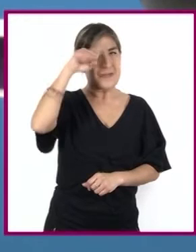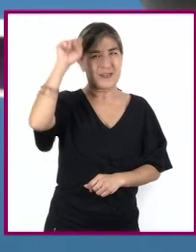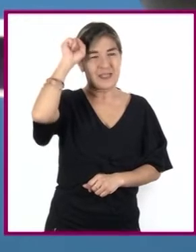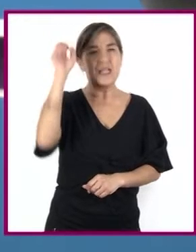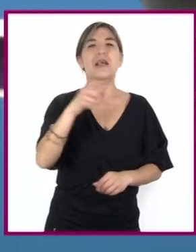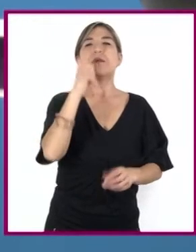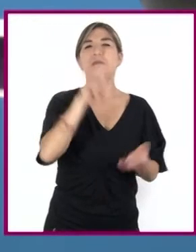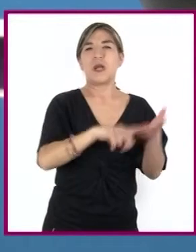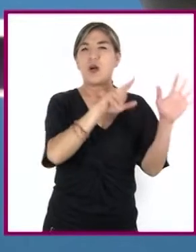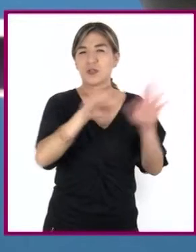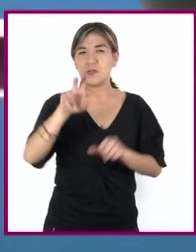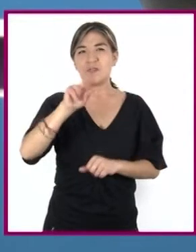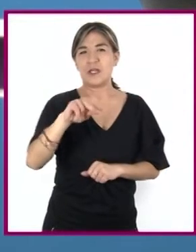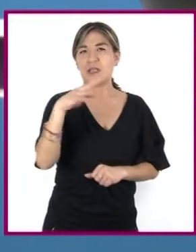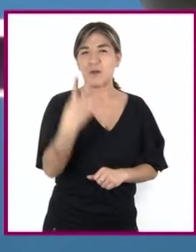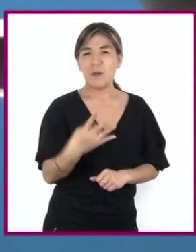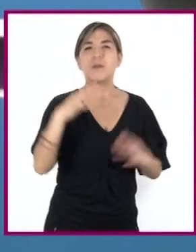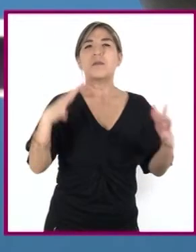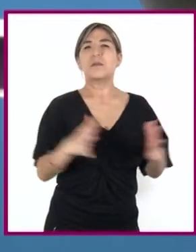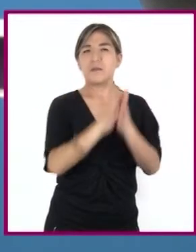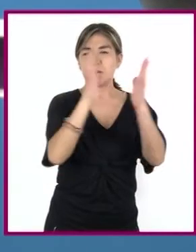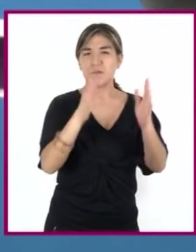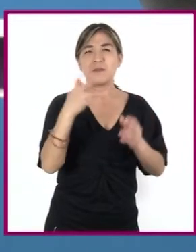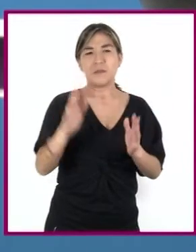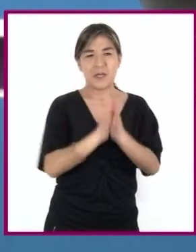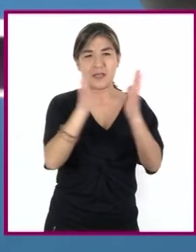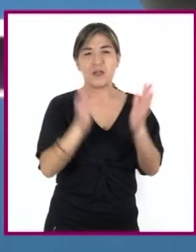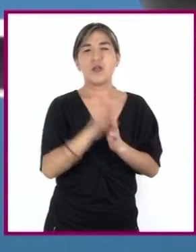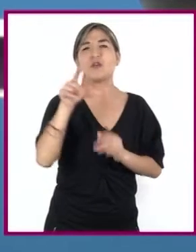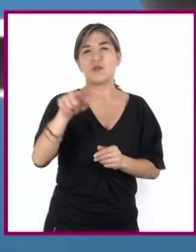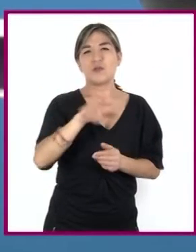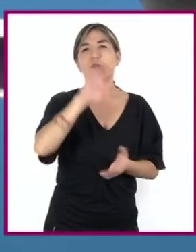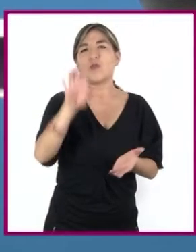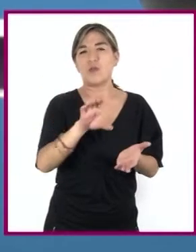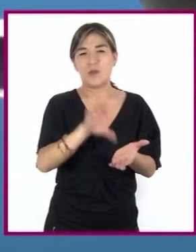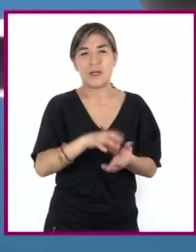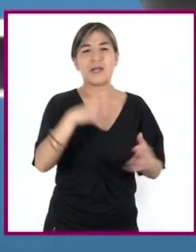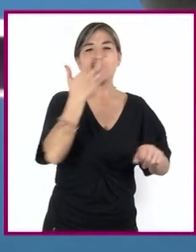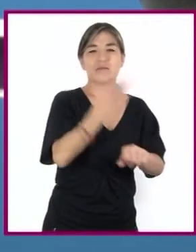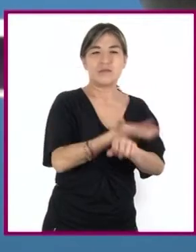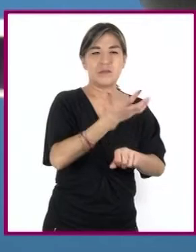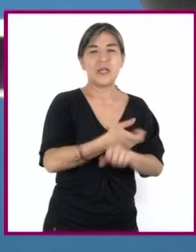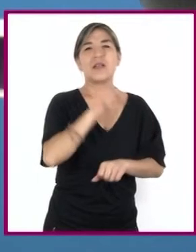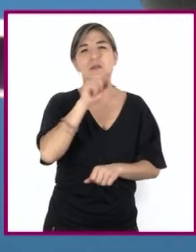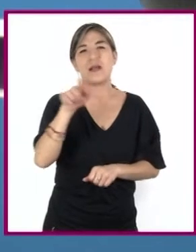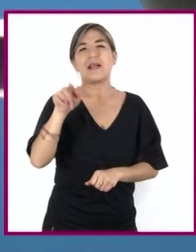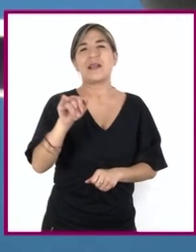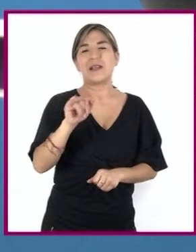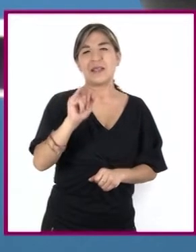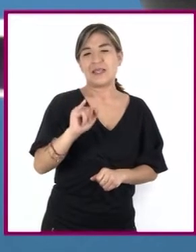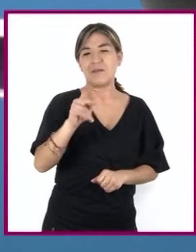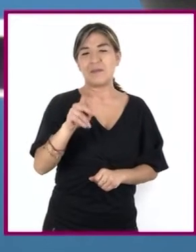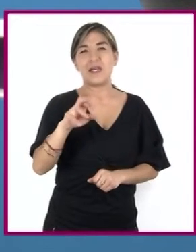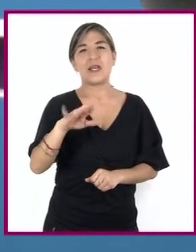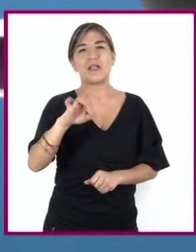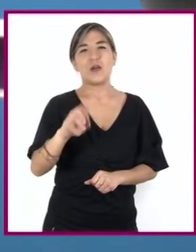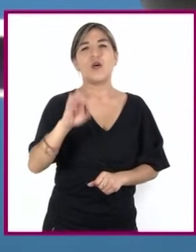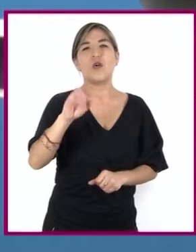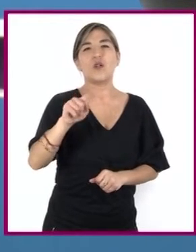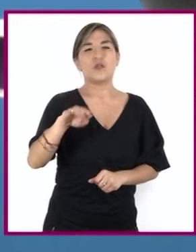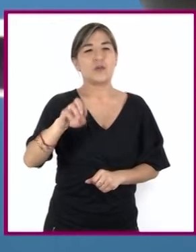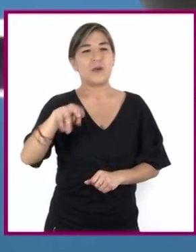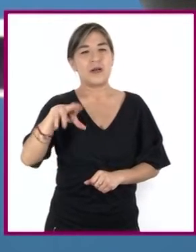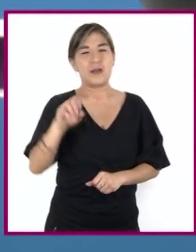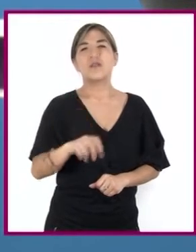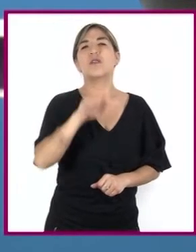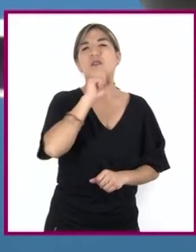1884. Participaron los países colonialistas, Estados Unidos de América y el Imperio Otomano, pero ninguno de los